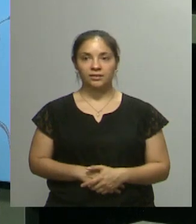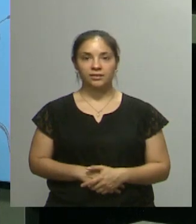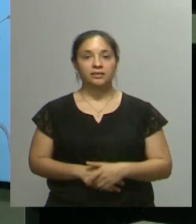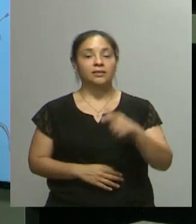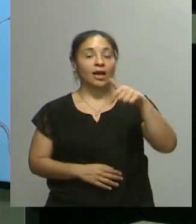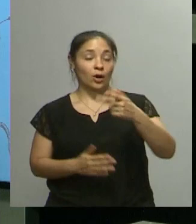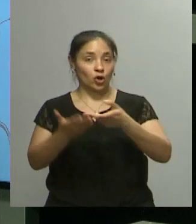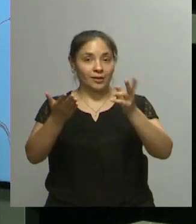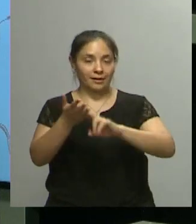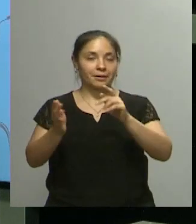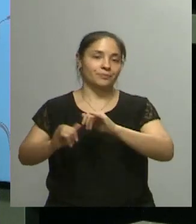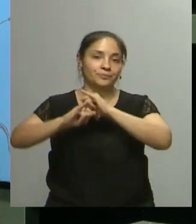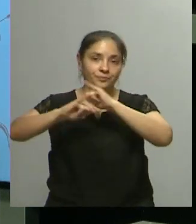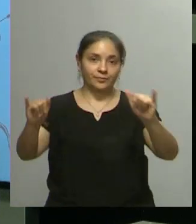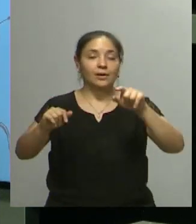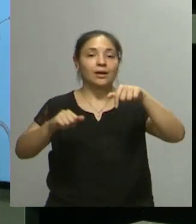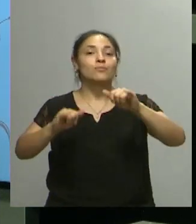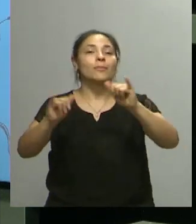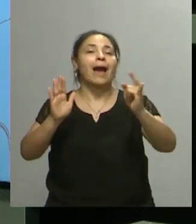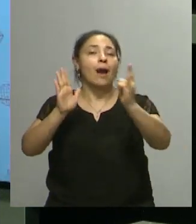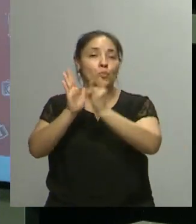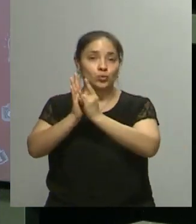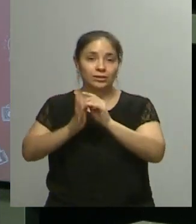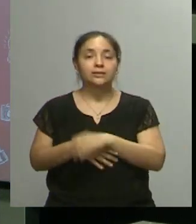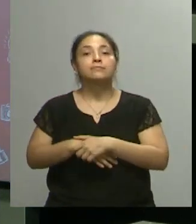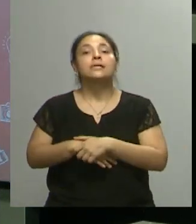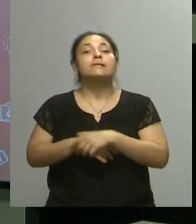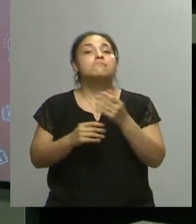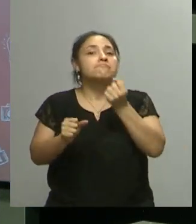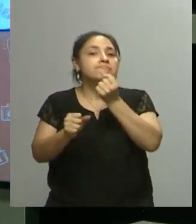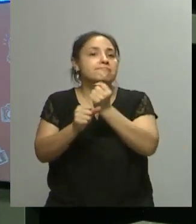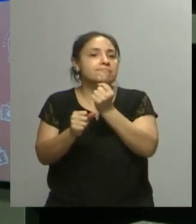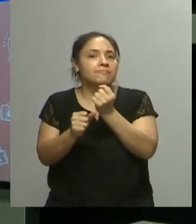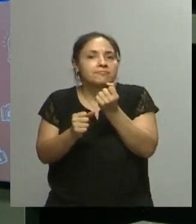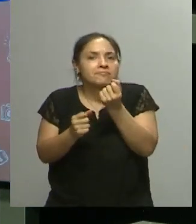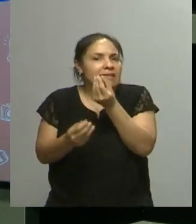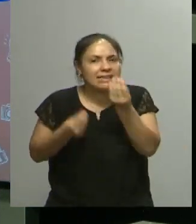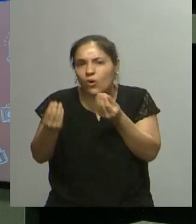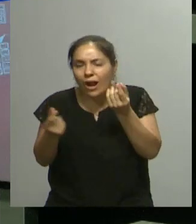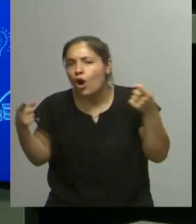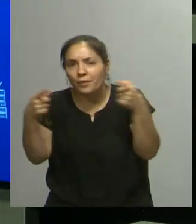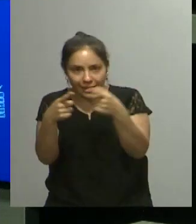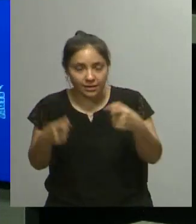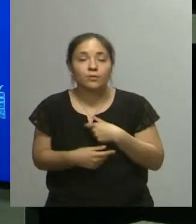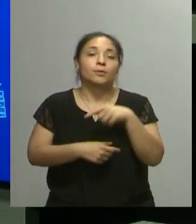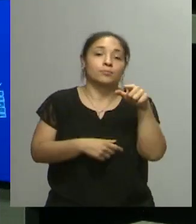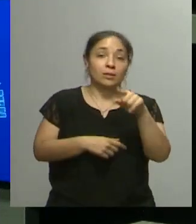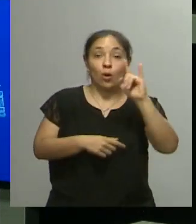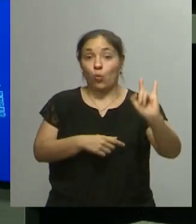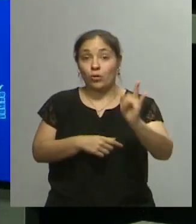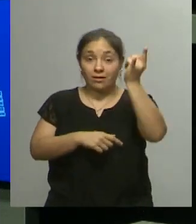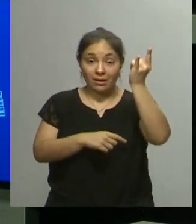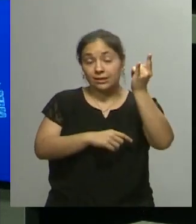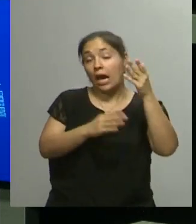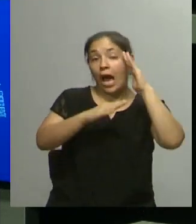Bueno, estamos de vuelta aquí en Apuntes, en este programa que lo que trata es de llevar desde el ámbito académico de la universidad, primero lo que